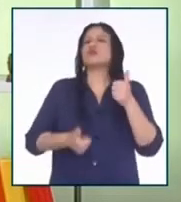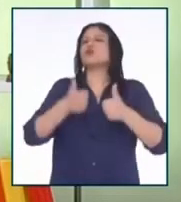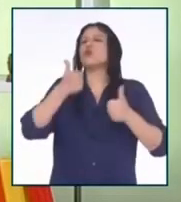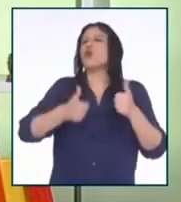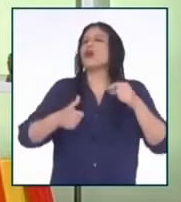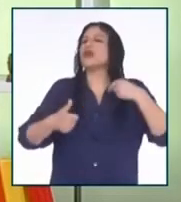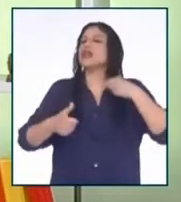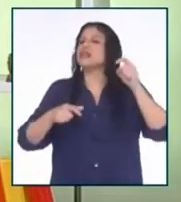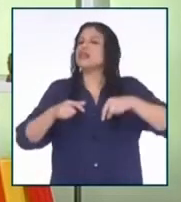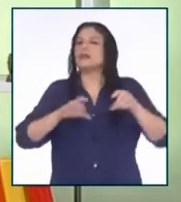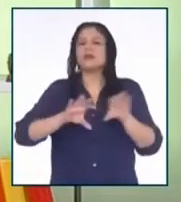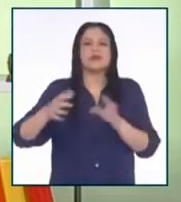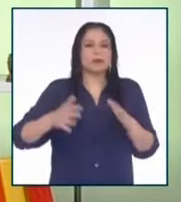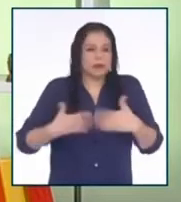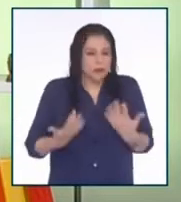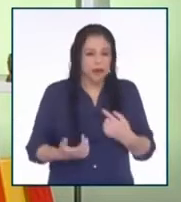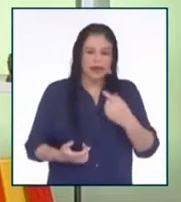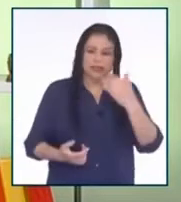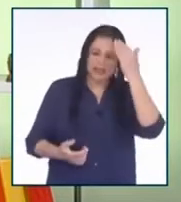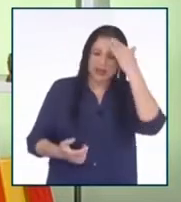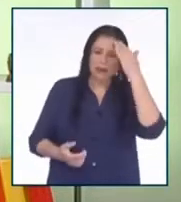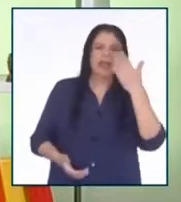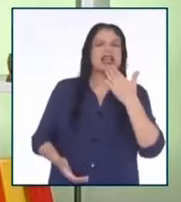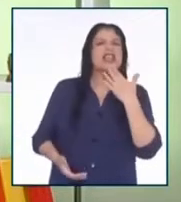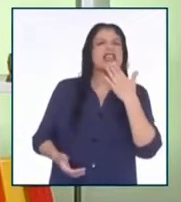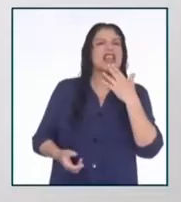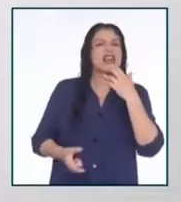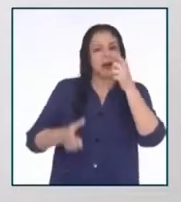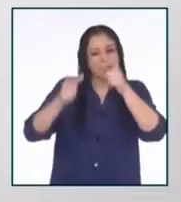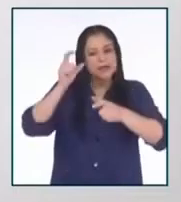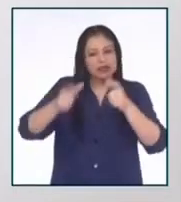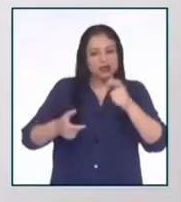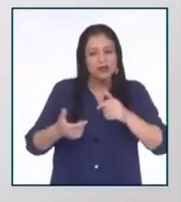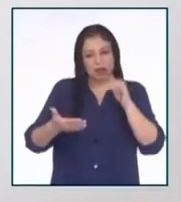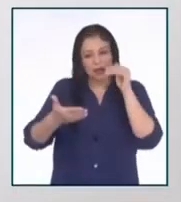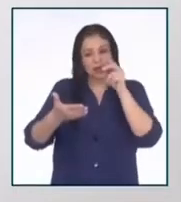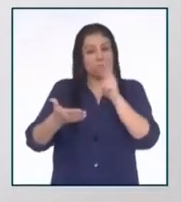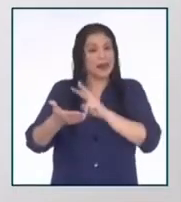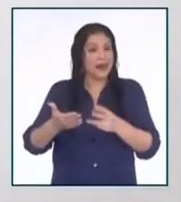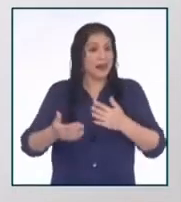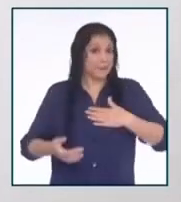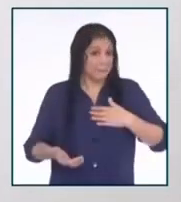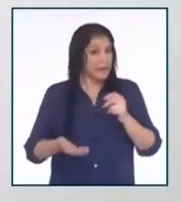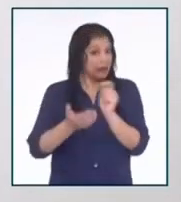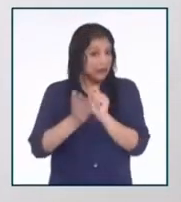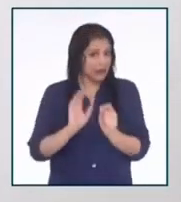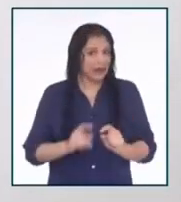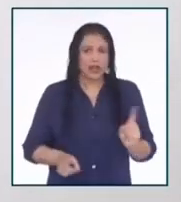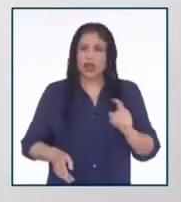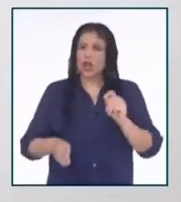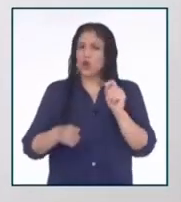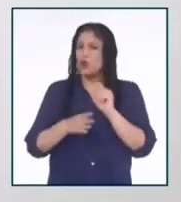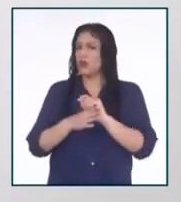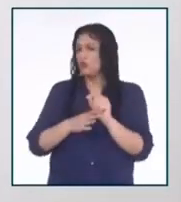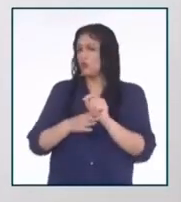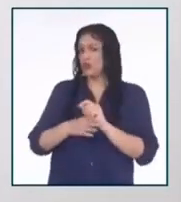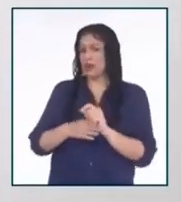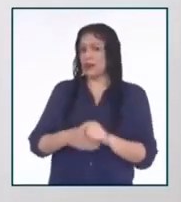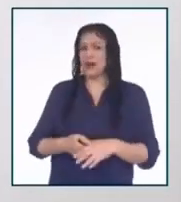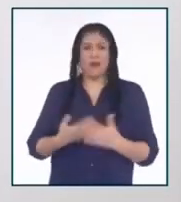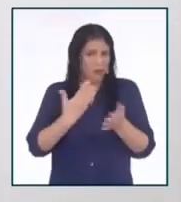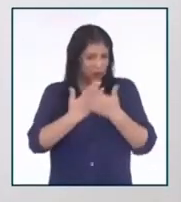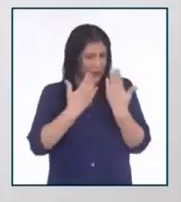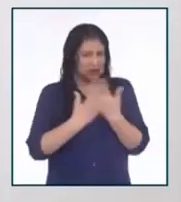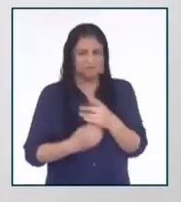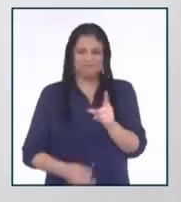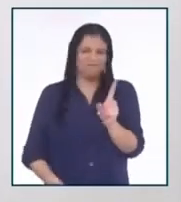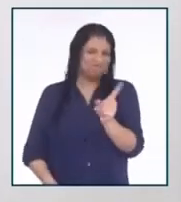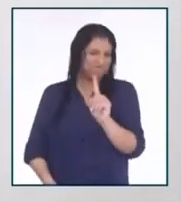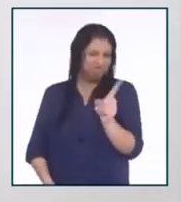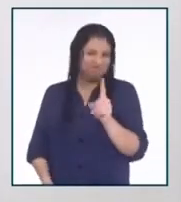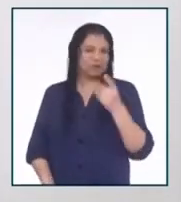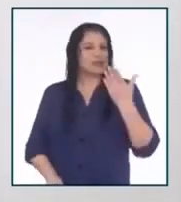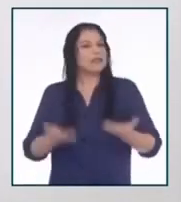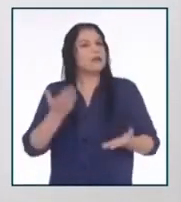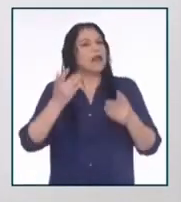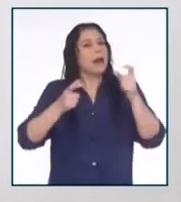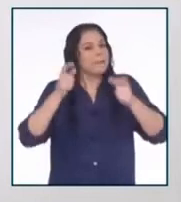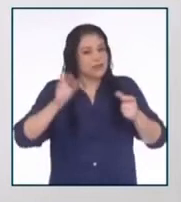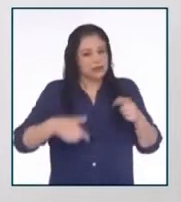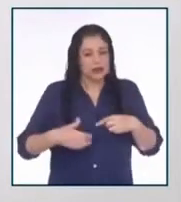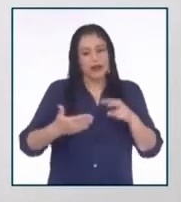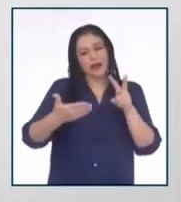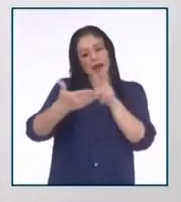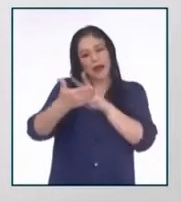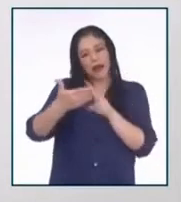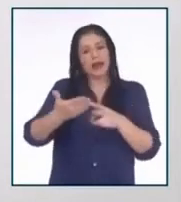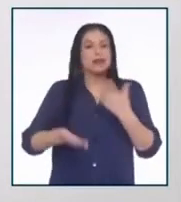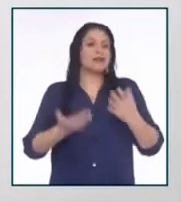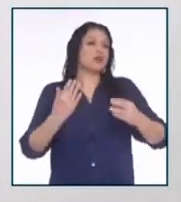tenemos que hacer para conocer al público que leerá nuestro texto? Como verás, no es una tarea fácil. Por ejemplo, si las personas que leerán